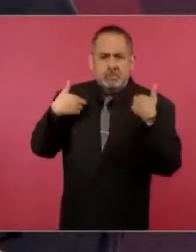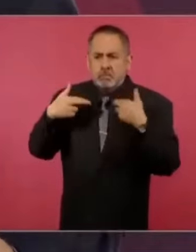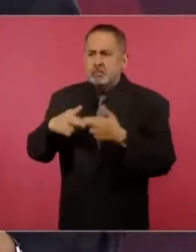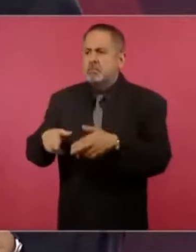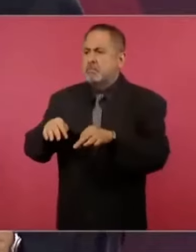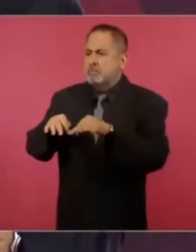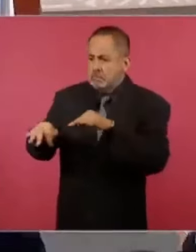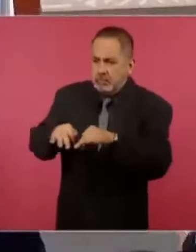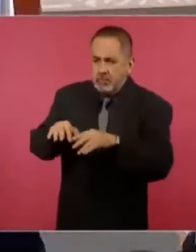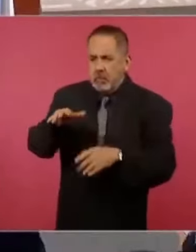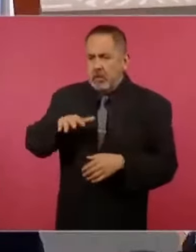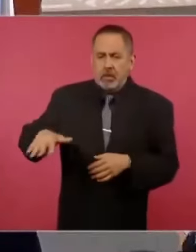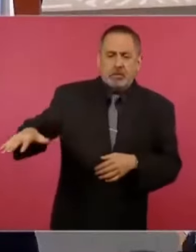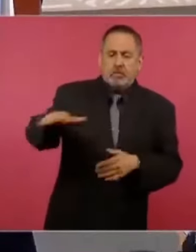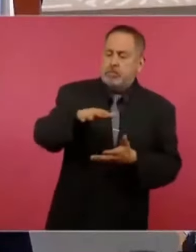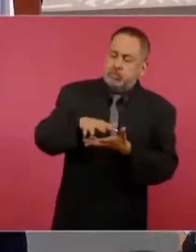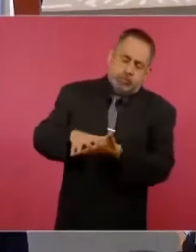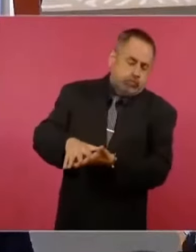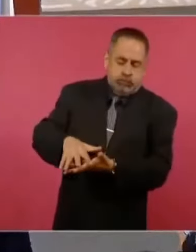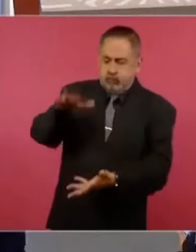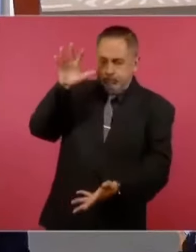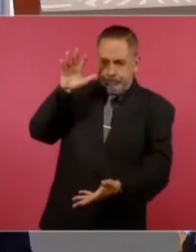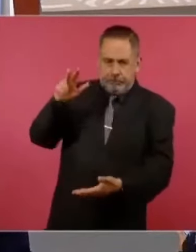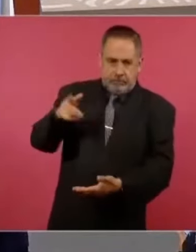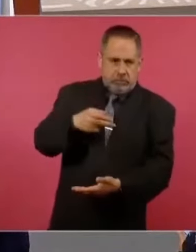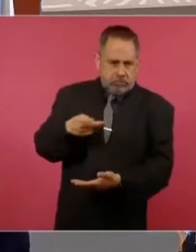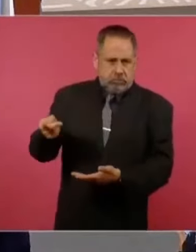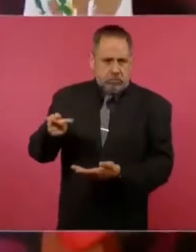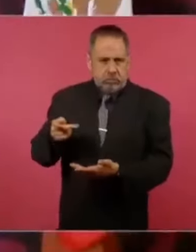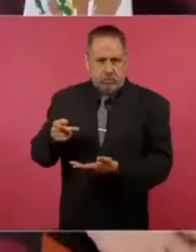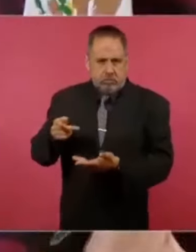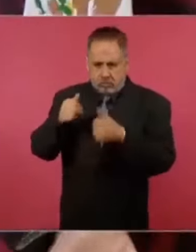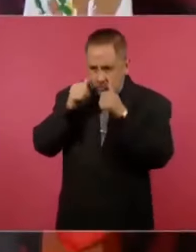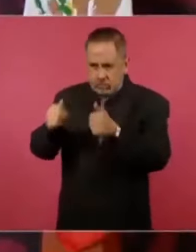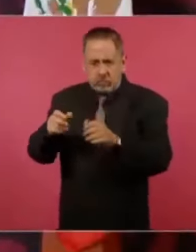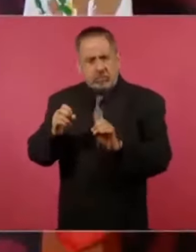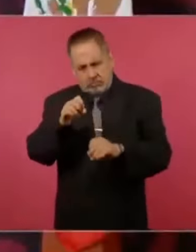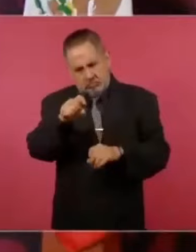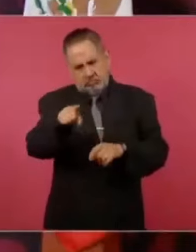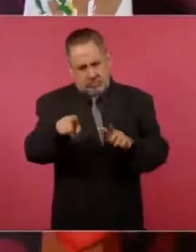maestros y la mayoría de la gente bueno Y